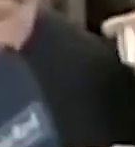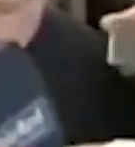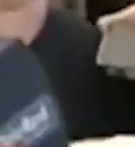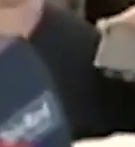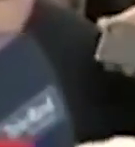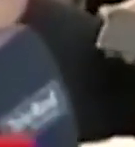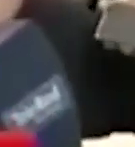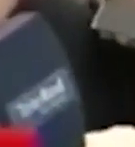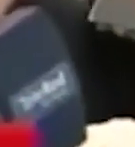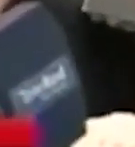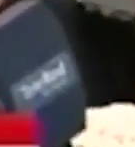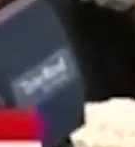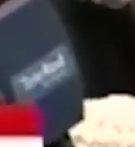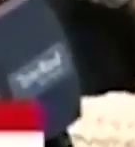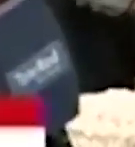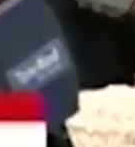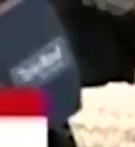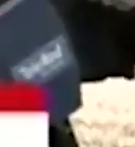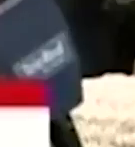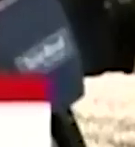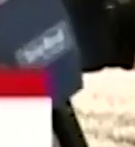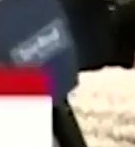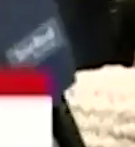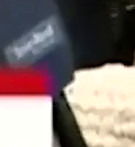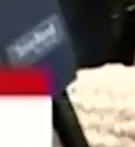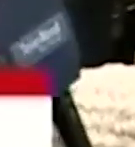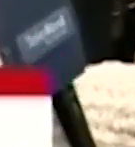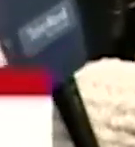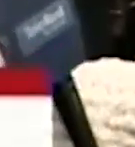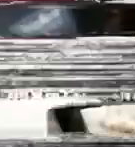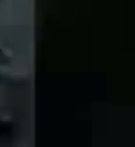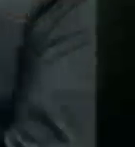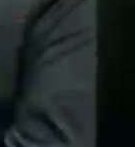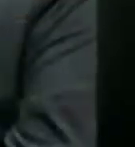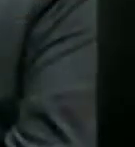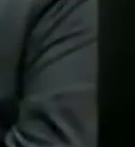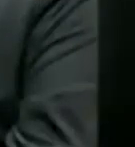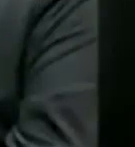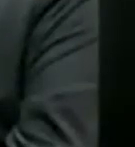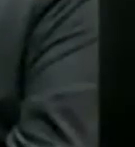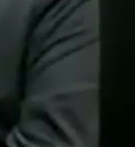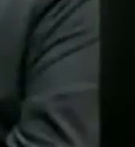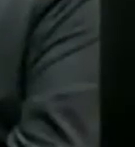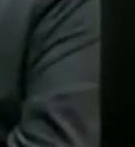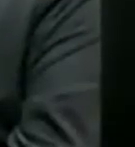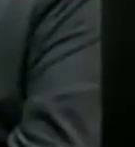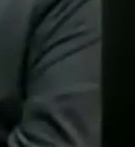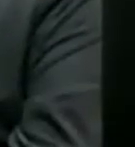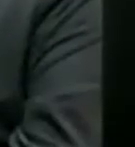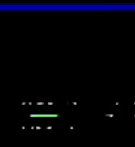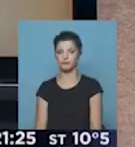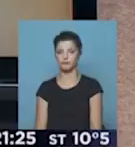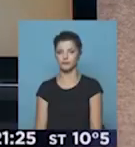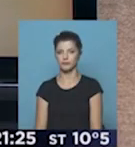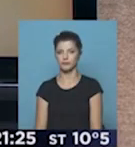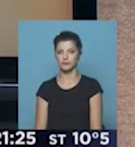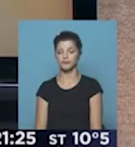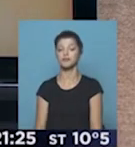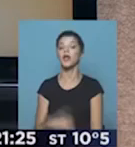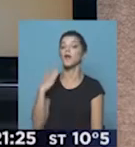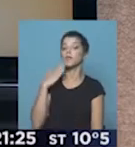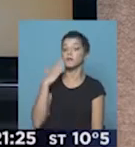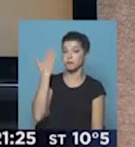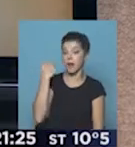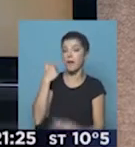y resulta que varias veces Sergio maa Tuvo charlas Tuvo diálogos en los últimos se hizo